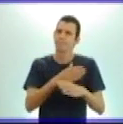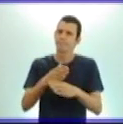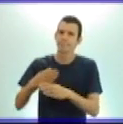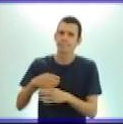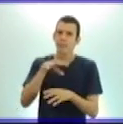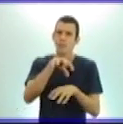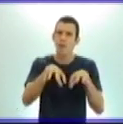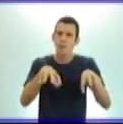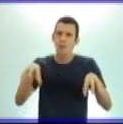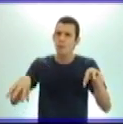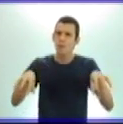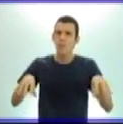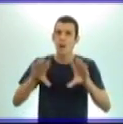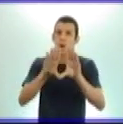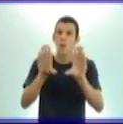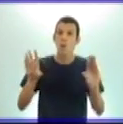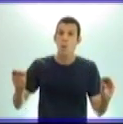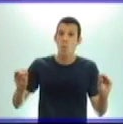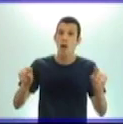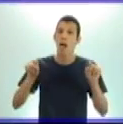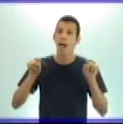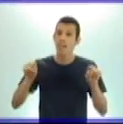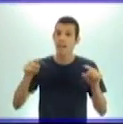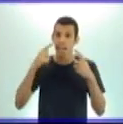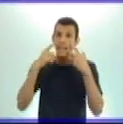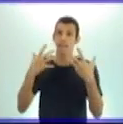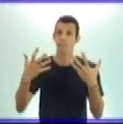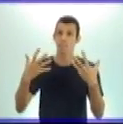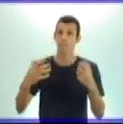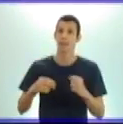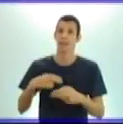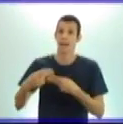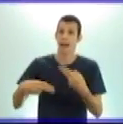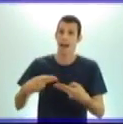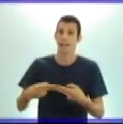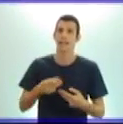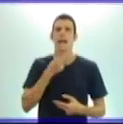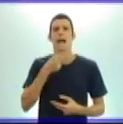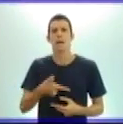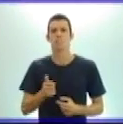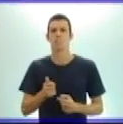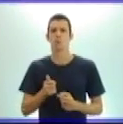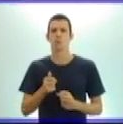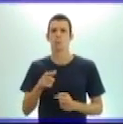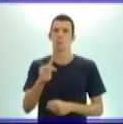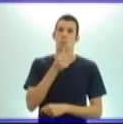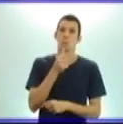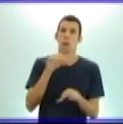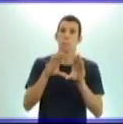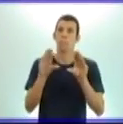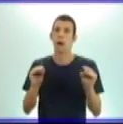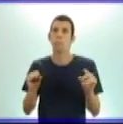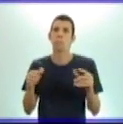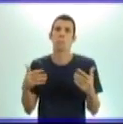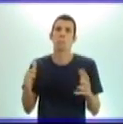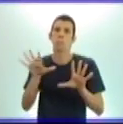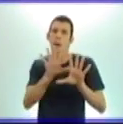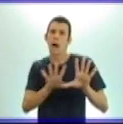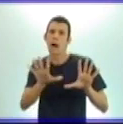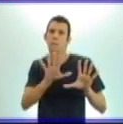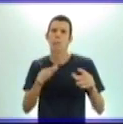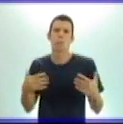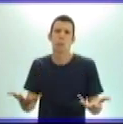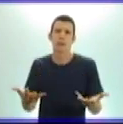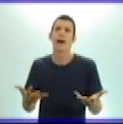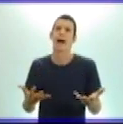¿En qué te puedes apoyar? En los mapas que tiene el propio epígrafe, pero también en